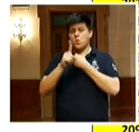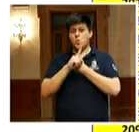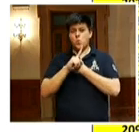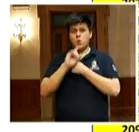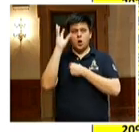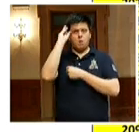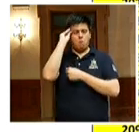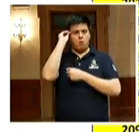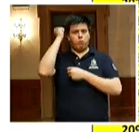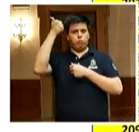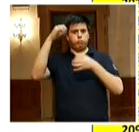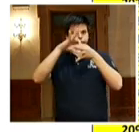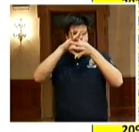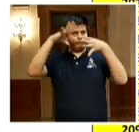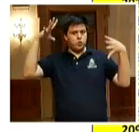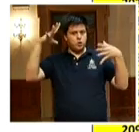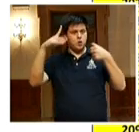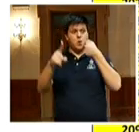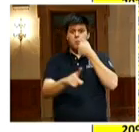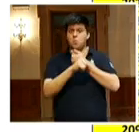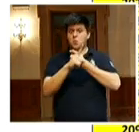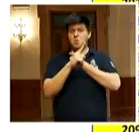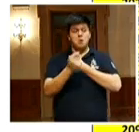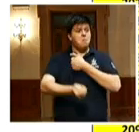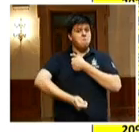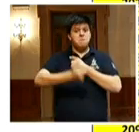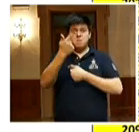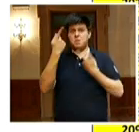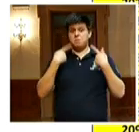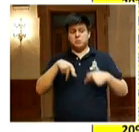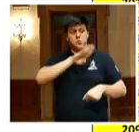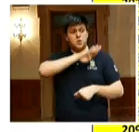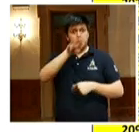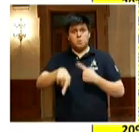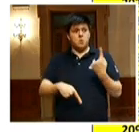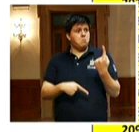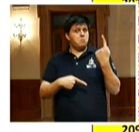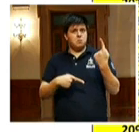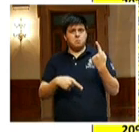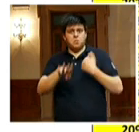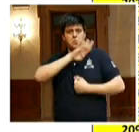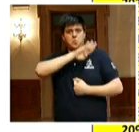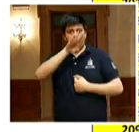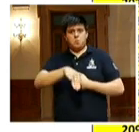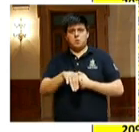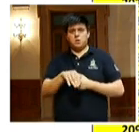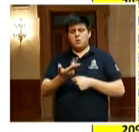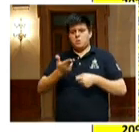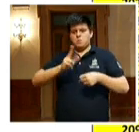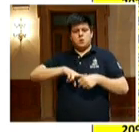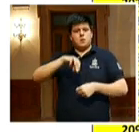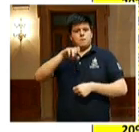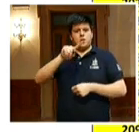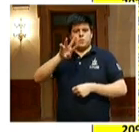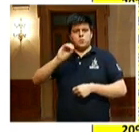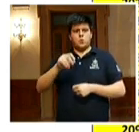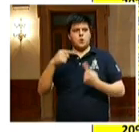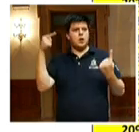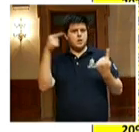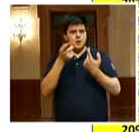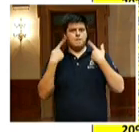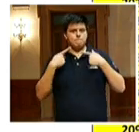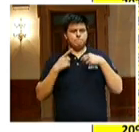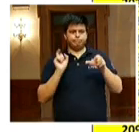estas defunciones el primer caso que falleció en los servicios de salud del nuevo león es un paciente de